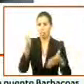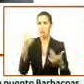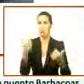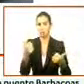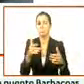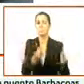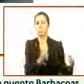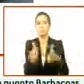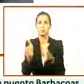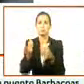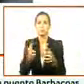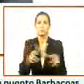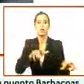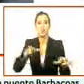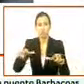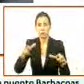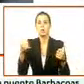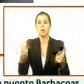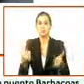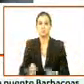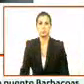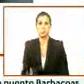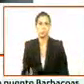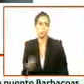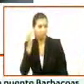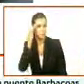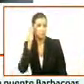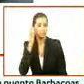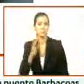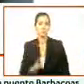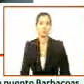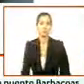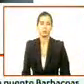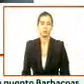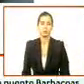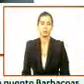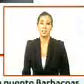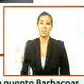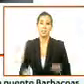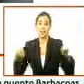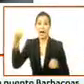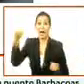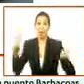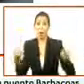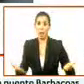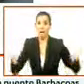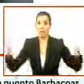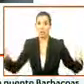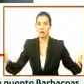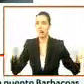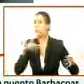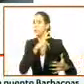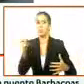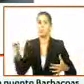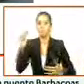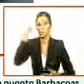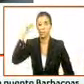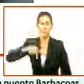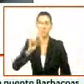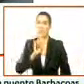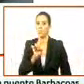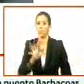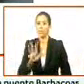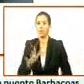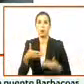totalmente habilitadas. El paso para carga pesada no se va a hacer el día de hoy